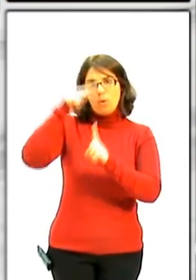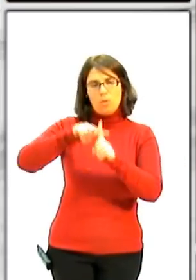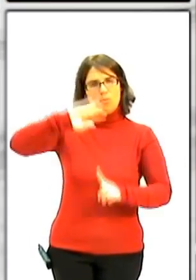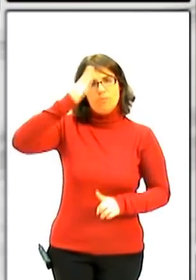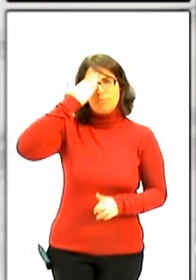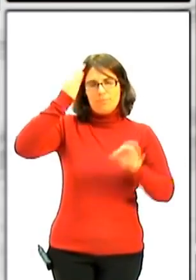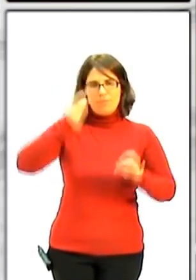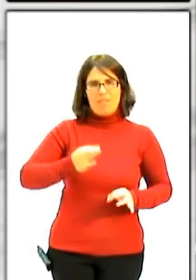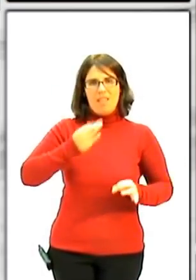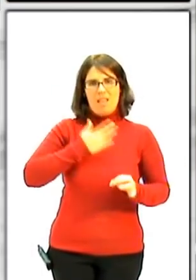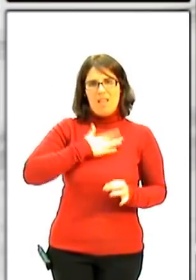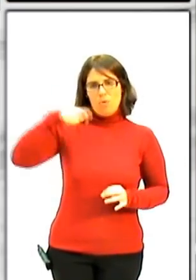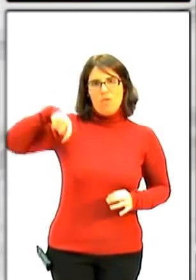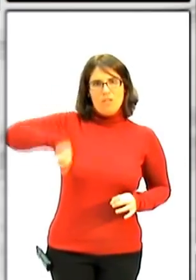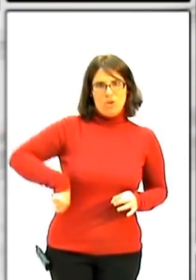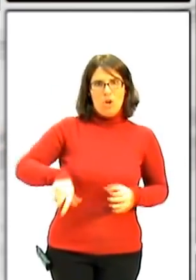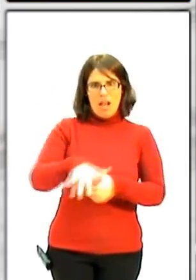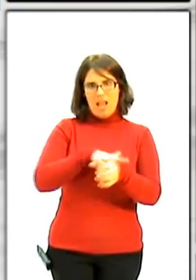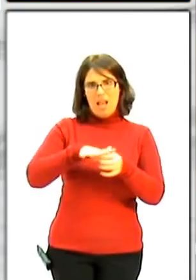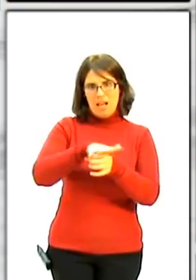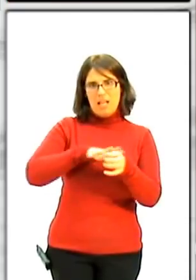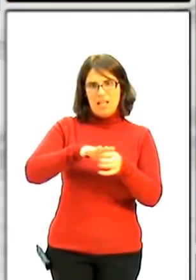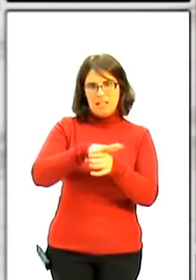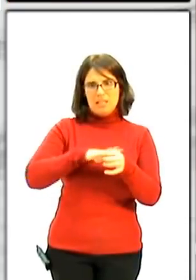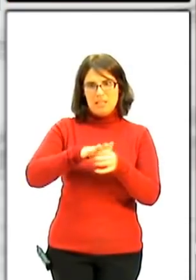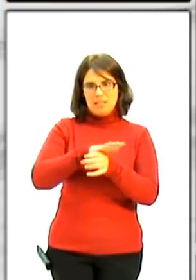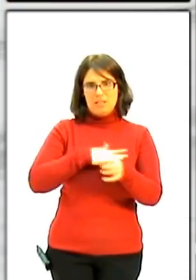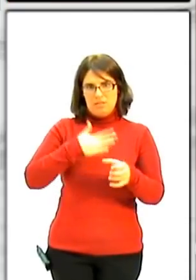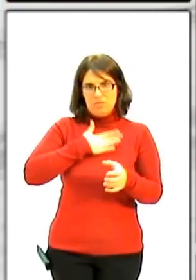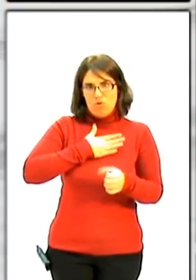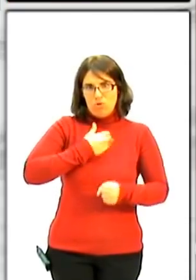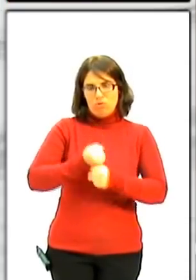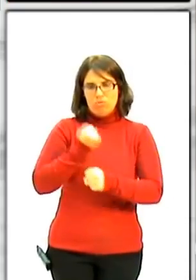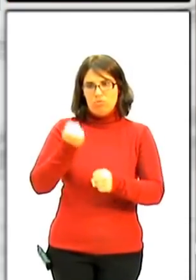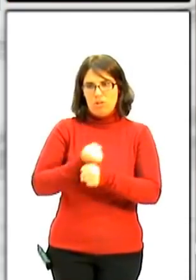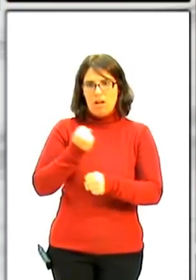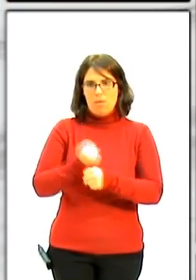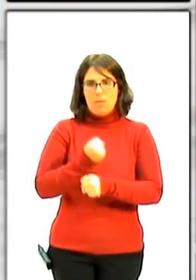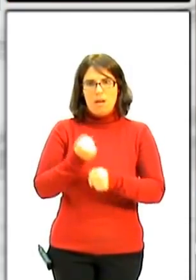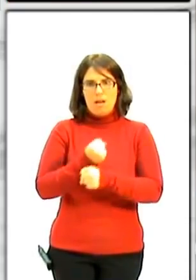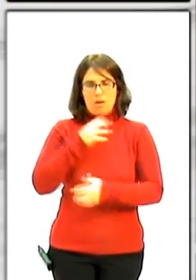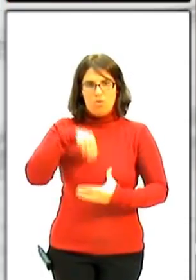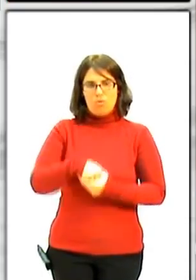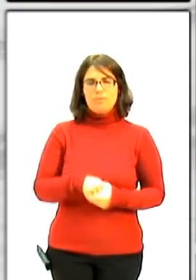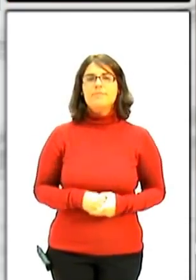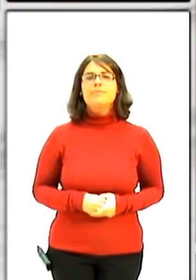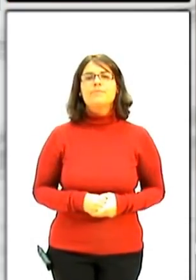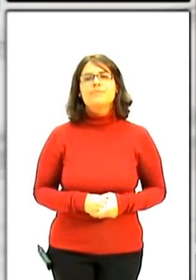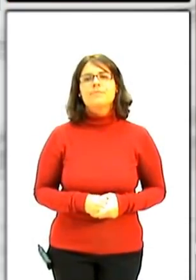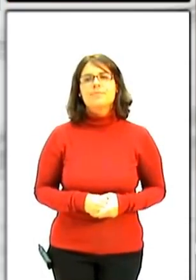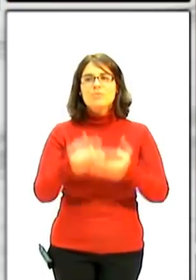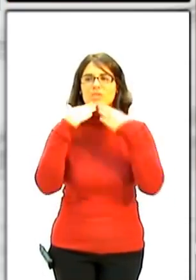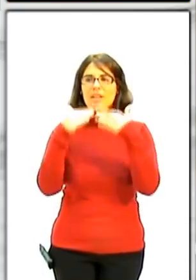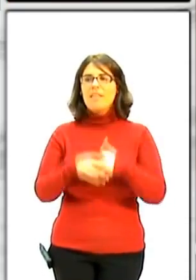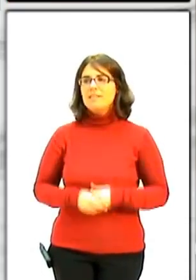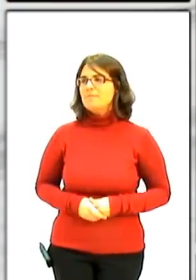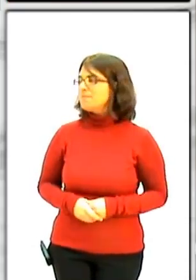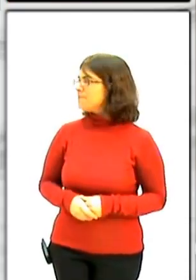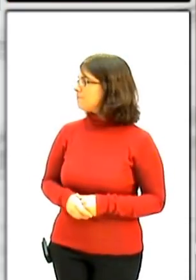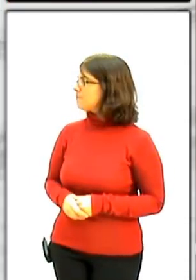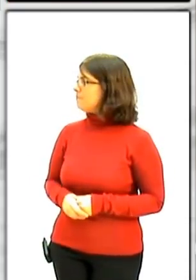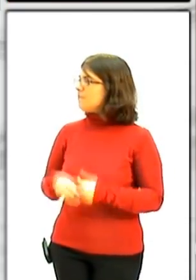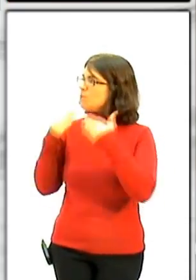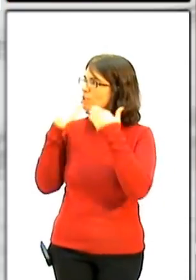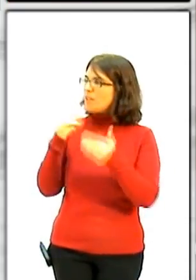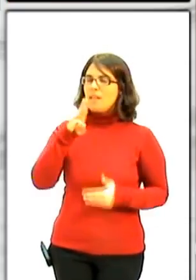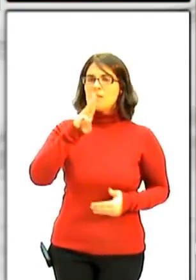cartógrafos, de los topógrafos y de los geógrafos, que es el gremio en el que estoy un poco ubicada. Muchas gracias.